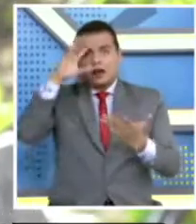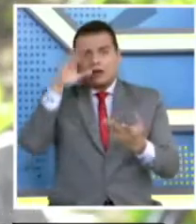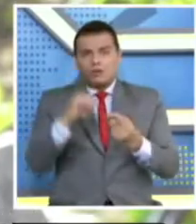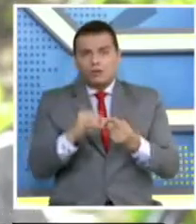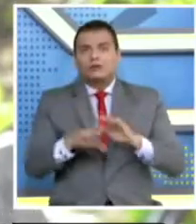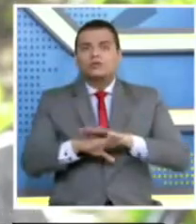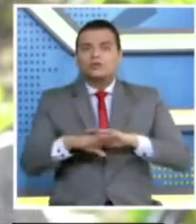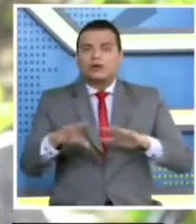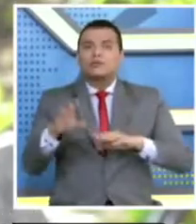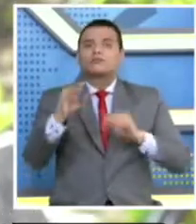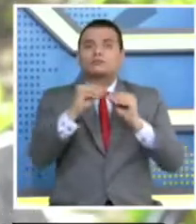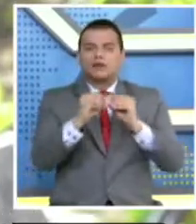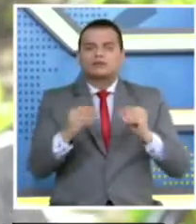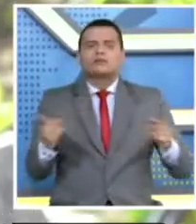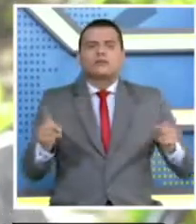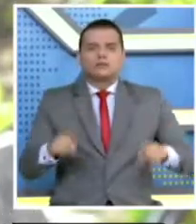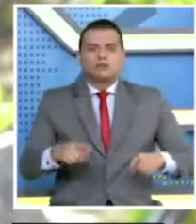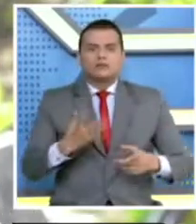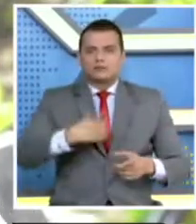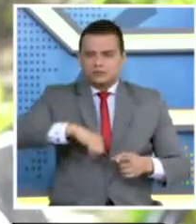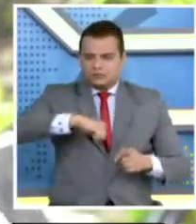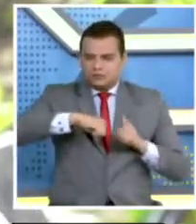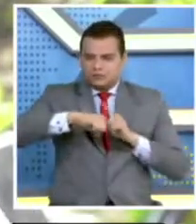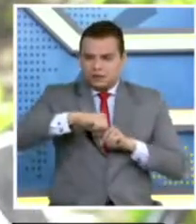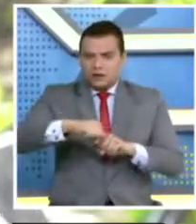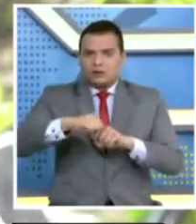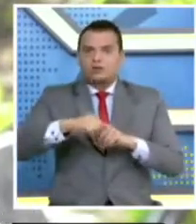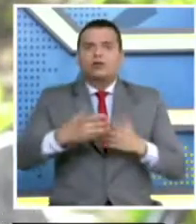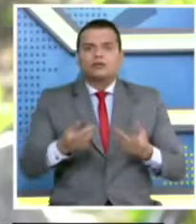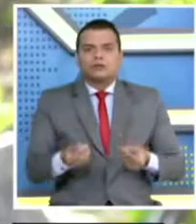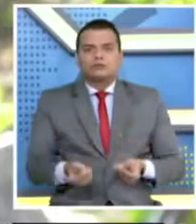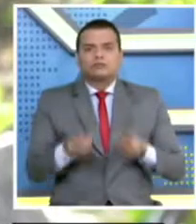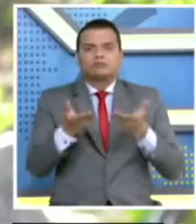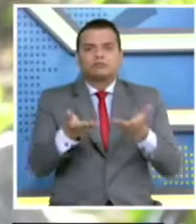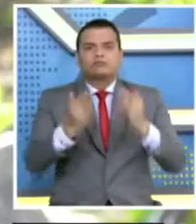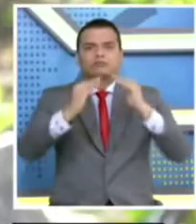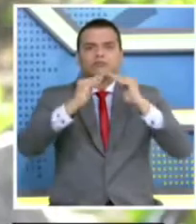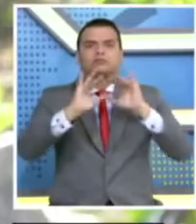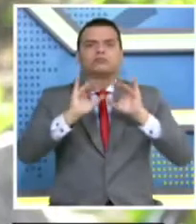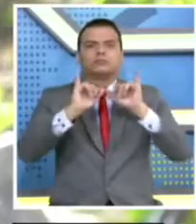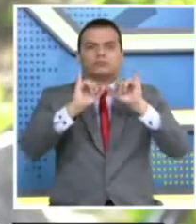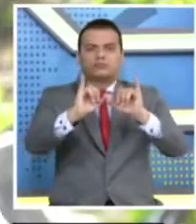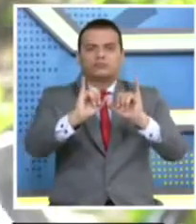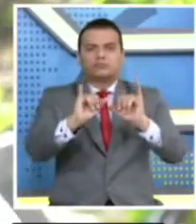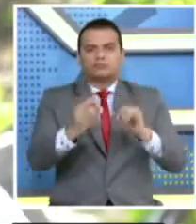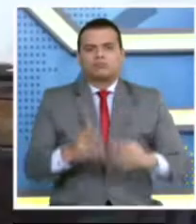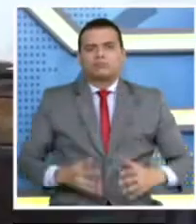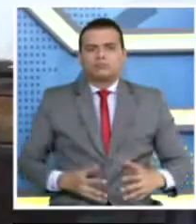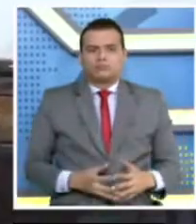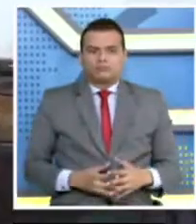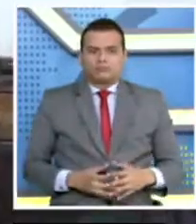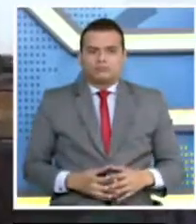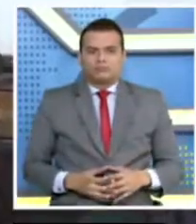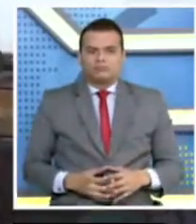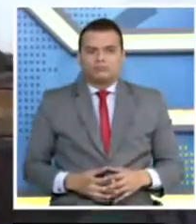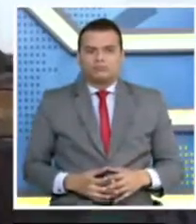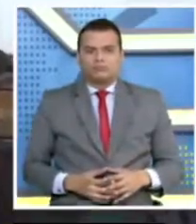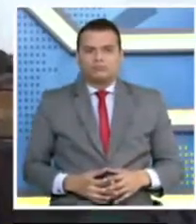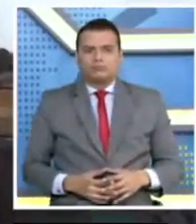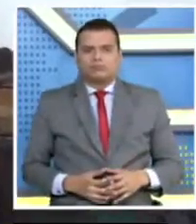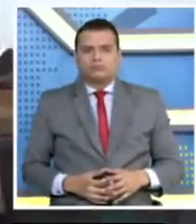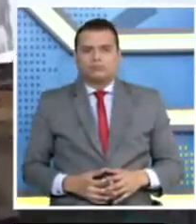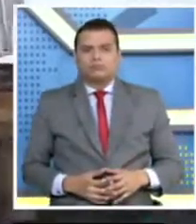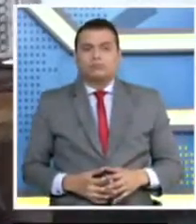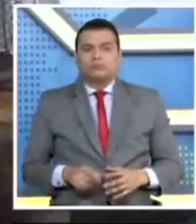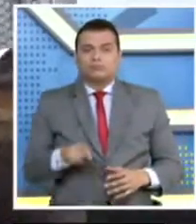haberle retribuido en derecho los mismos bienes que tiene la gente, igual o mejorados. De acuerdo con las autoridades,